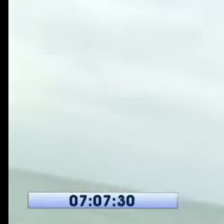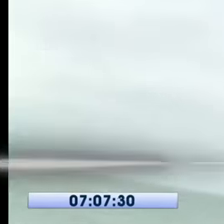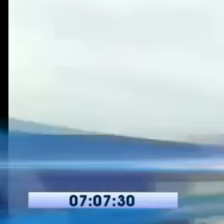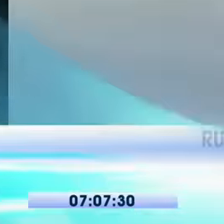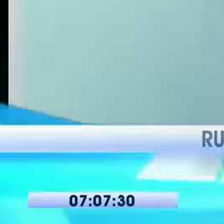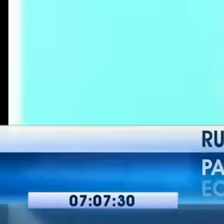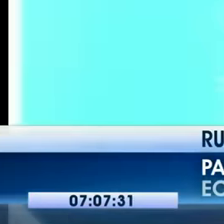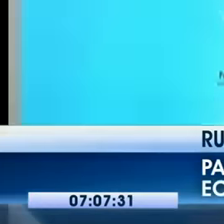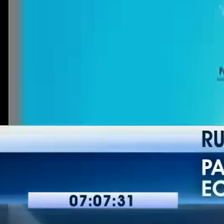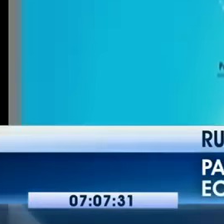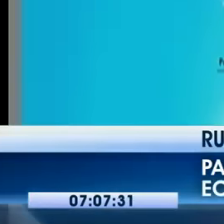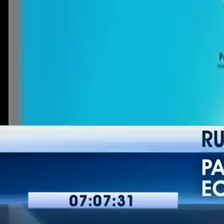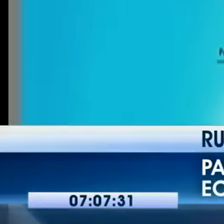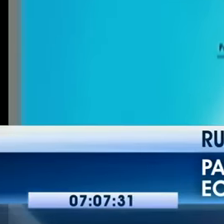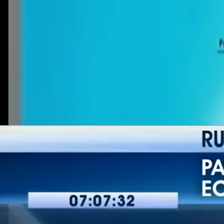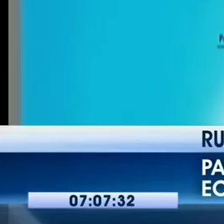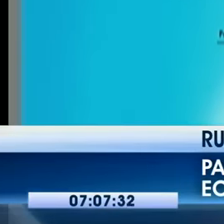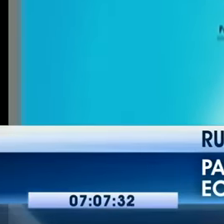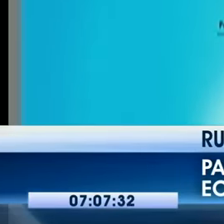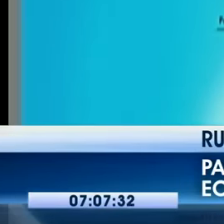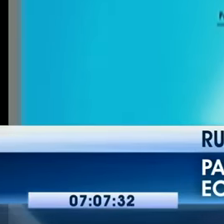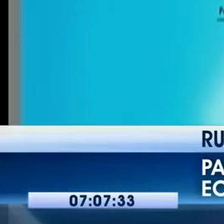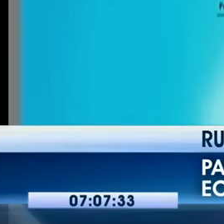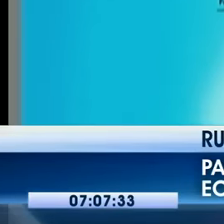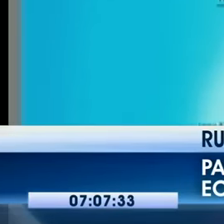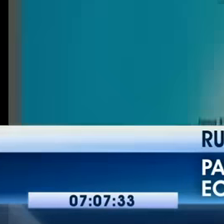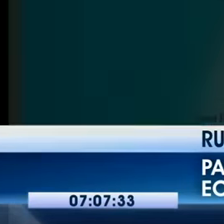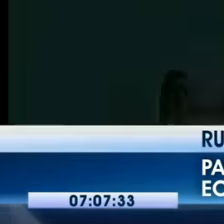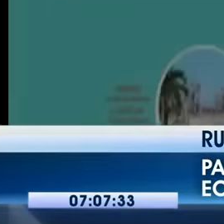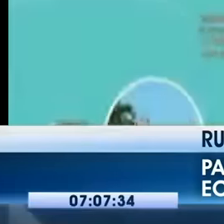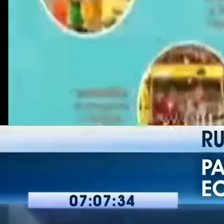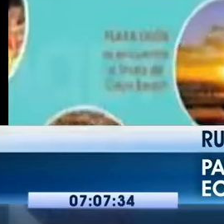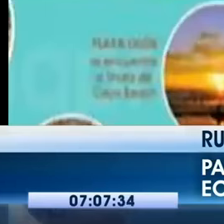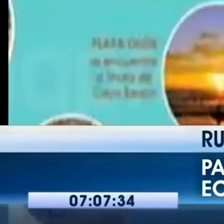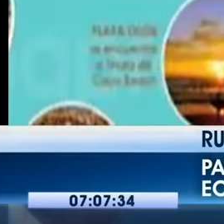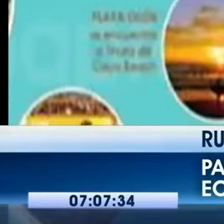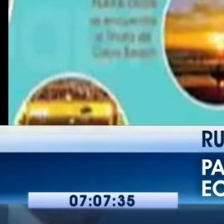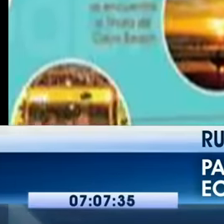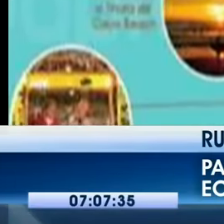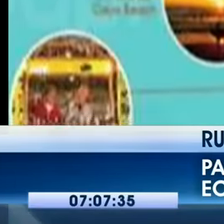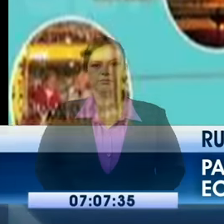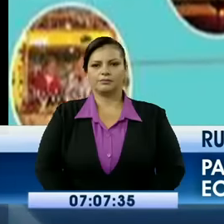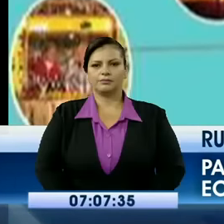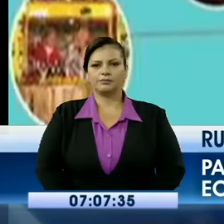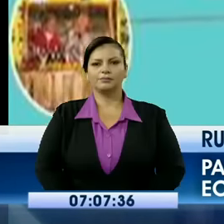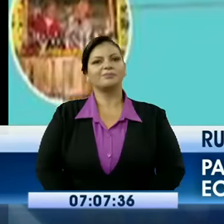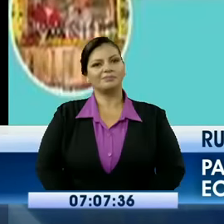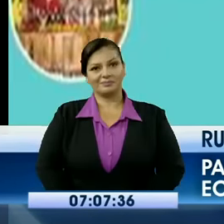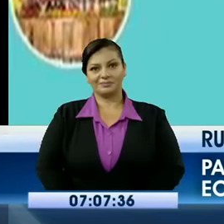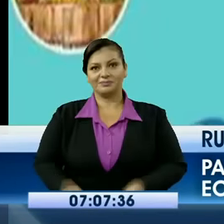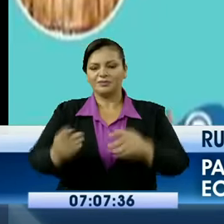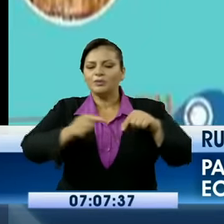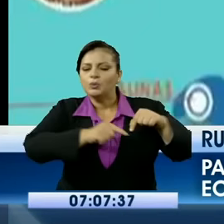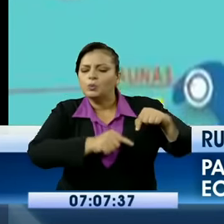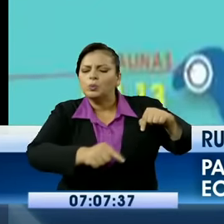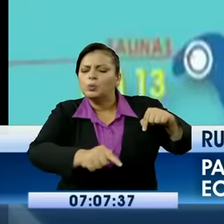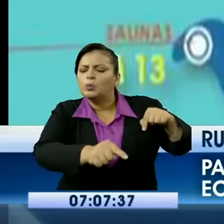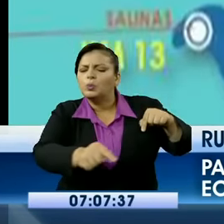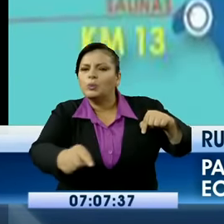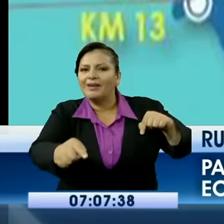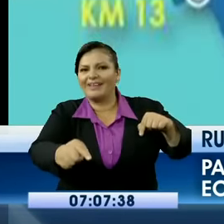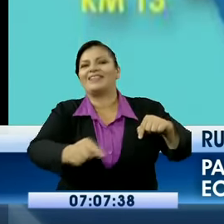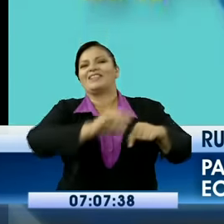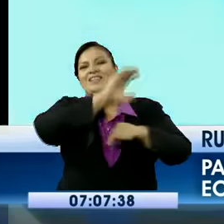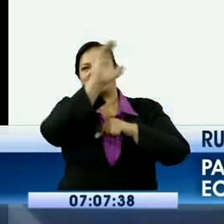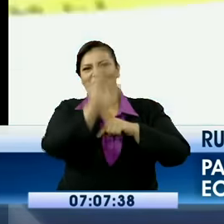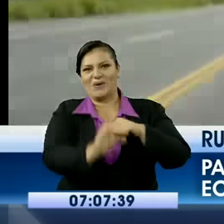La Ruta del Espondilus es una ruta costera que recorre las provincias de Manaví, Santa Elena, Guayas y El Oro, y llega hasta el norte